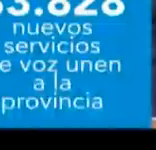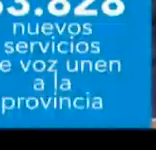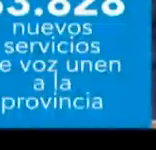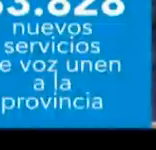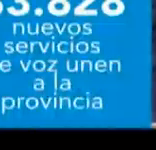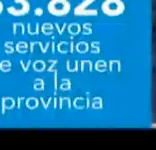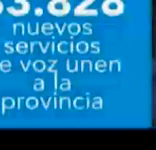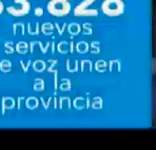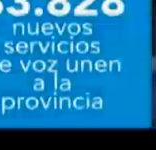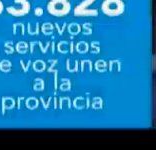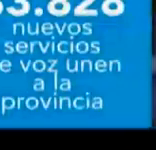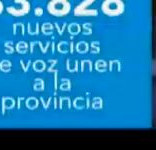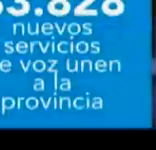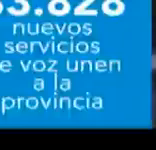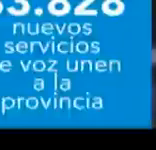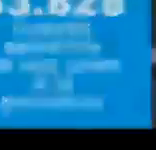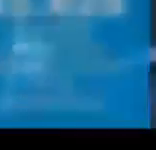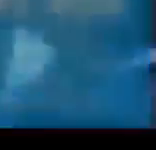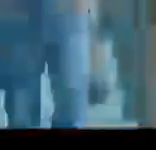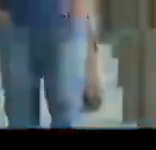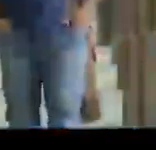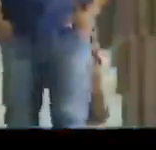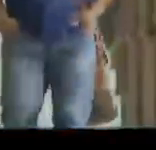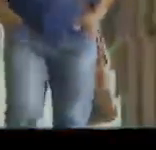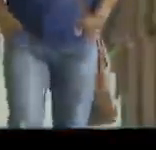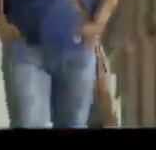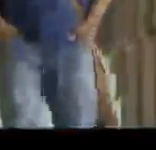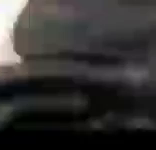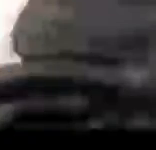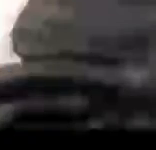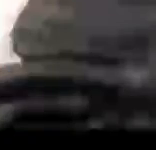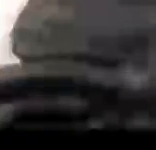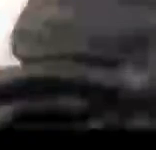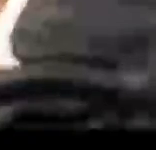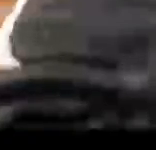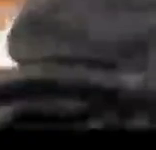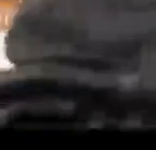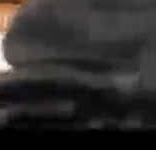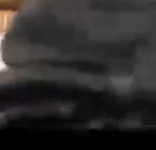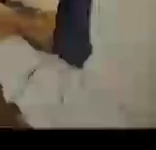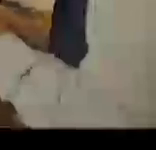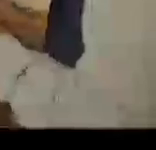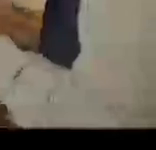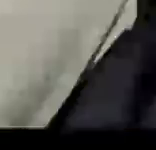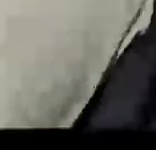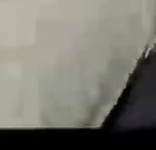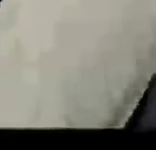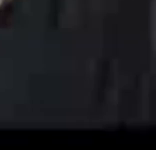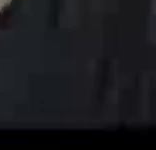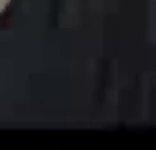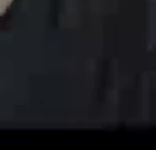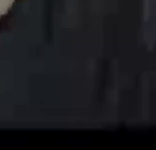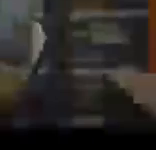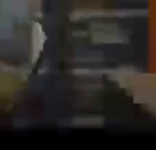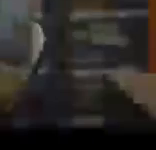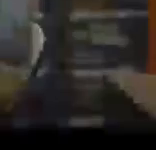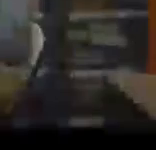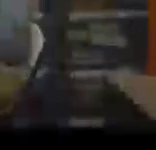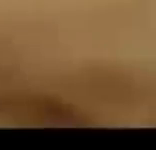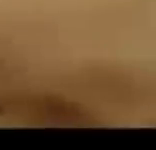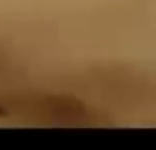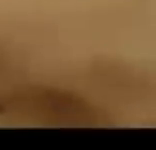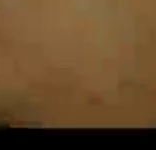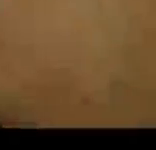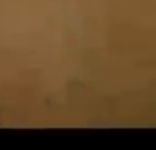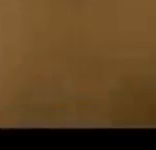a la plástica lojana. Una sociedad sin cultura, pues es una sociedad sin identidad. Tecnología que sea generada por nuestras manos, gestionada por nuestras manos